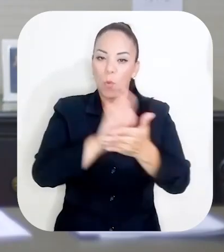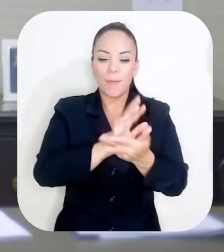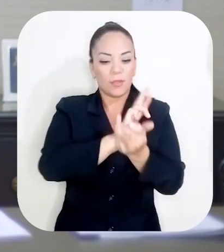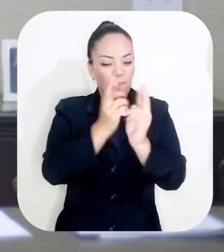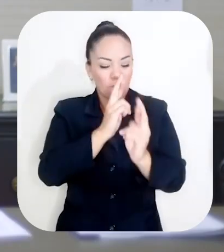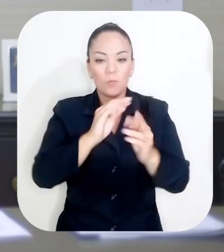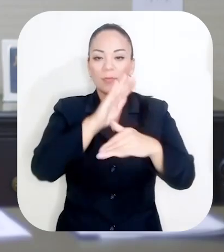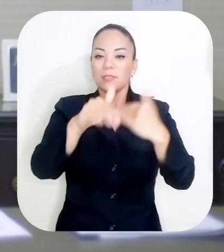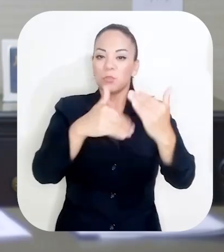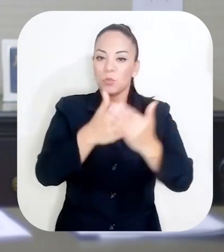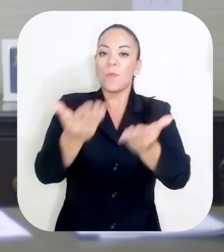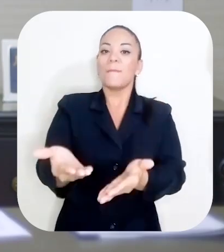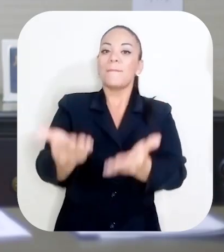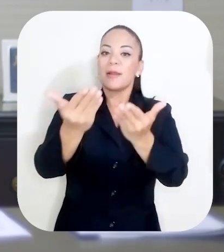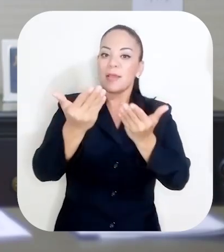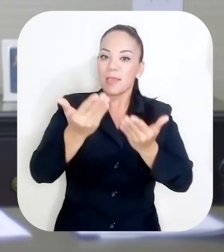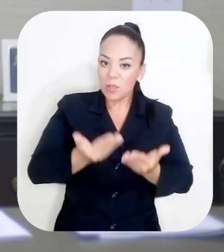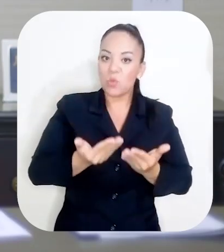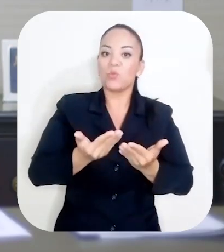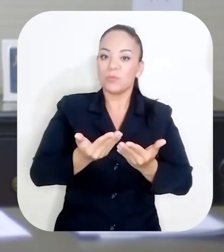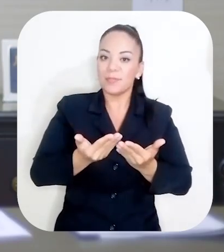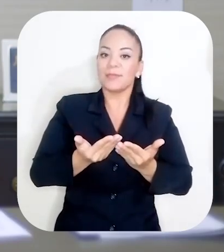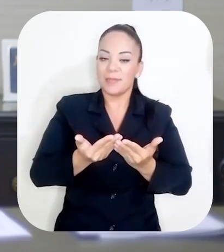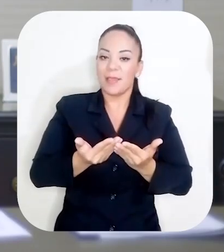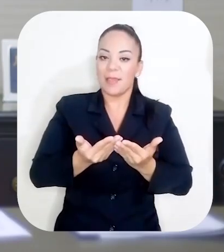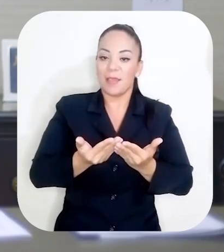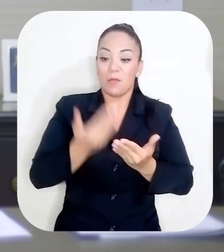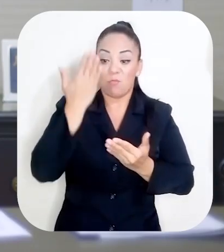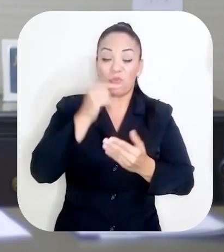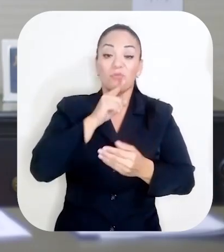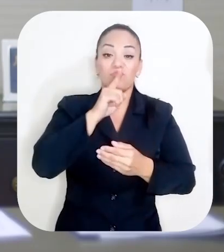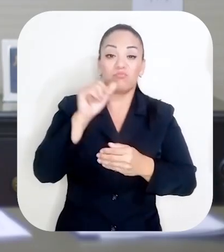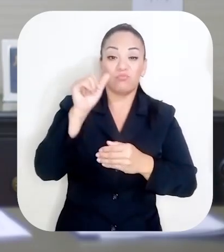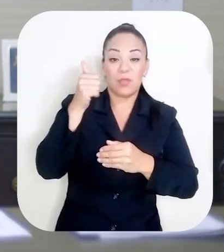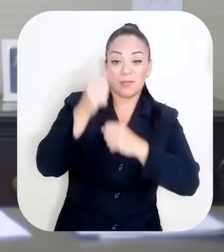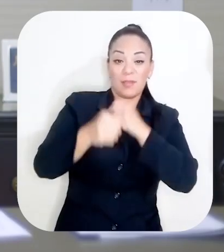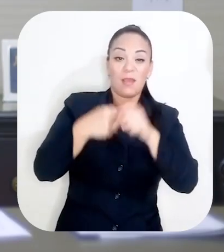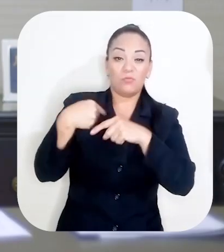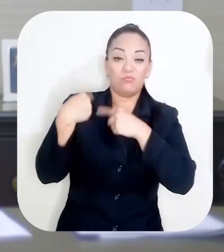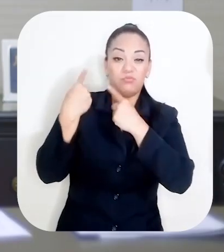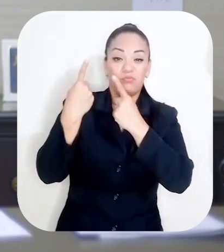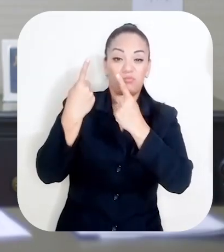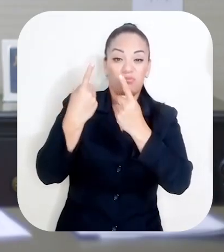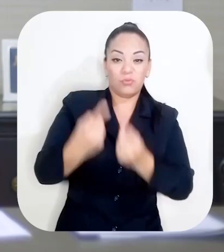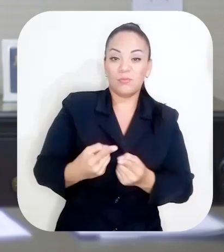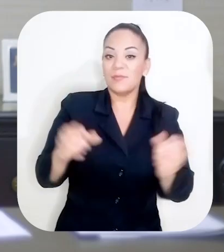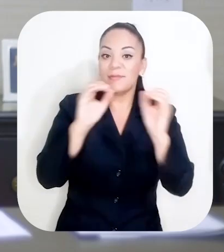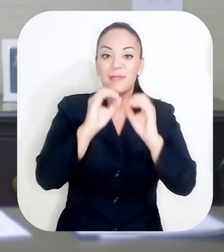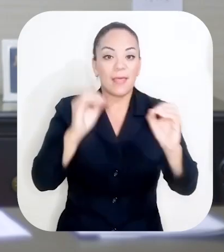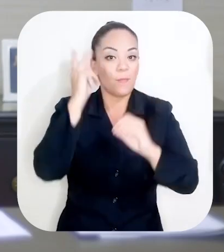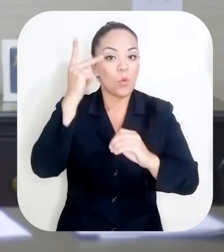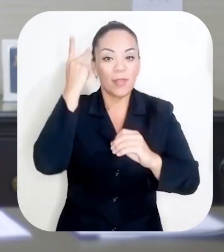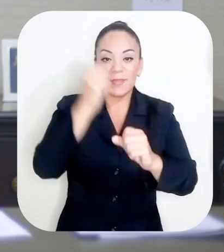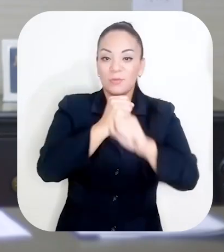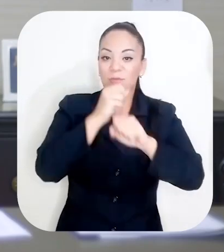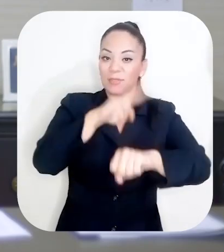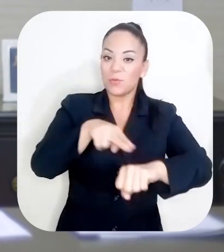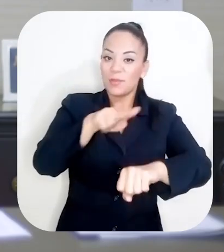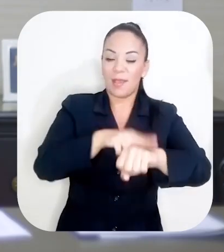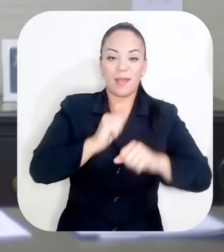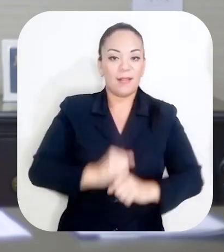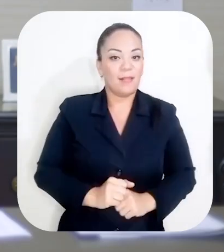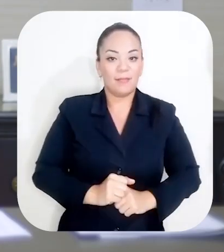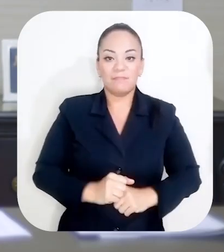y reformas que nos den por primera vez en más de una década una política de seguridad nacional